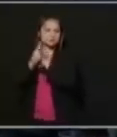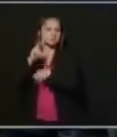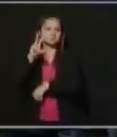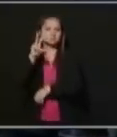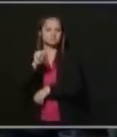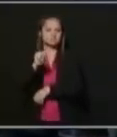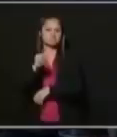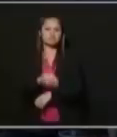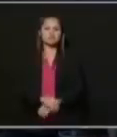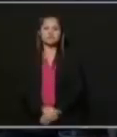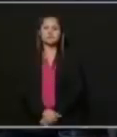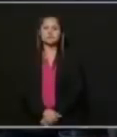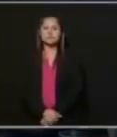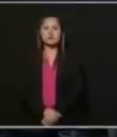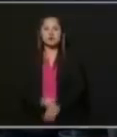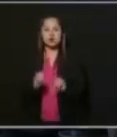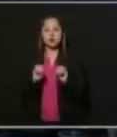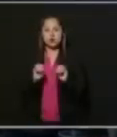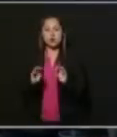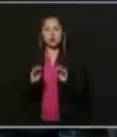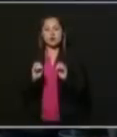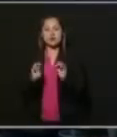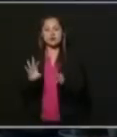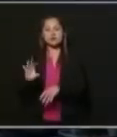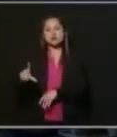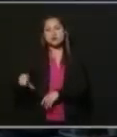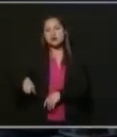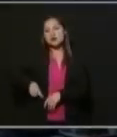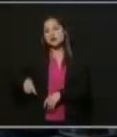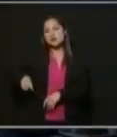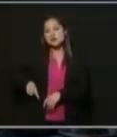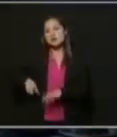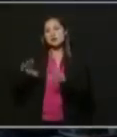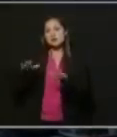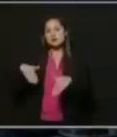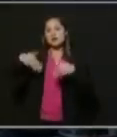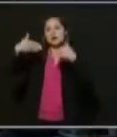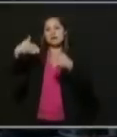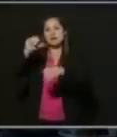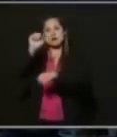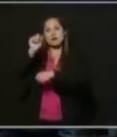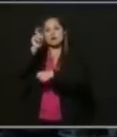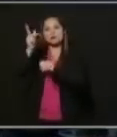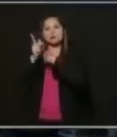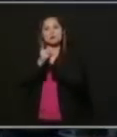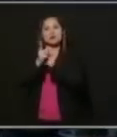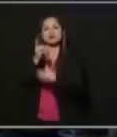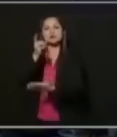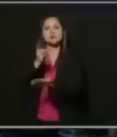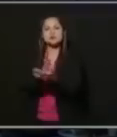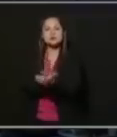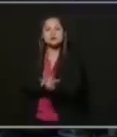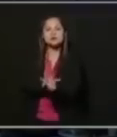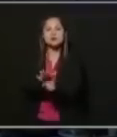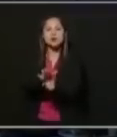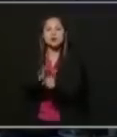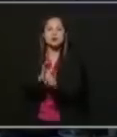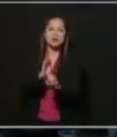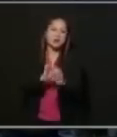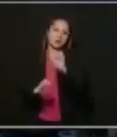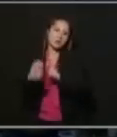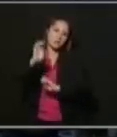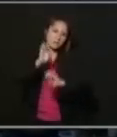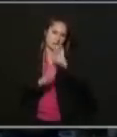únicas oficinas del gobierno en el extranjero serán las embajadas y